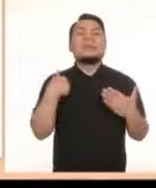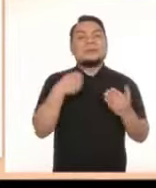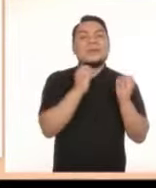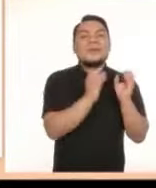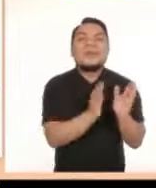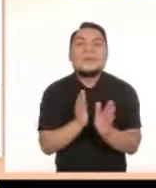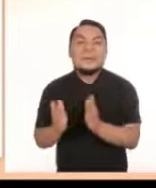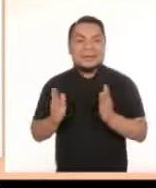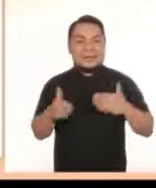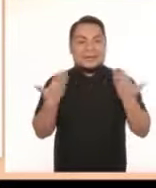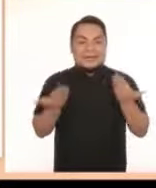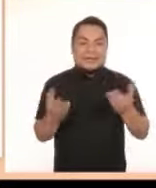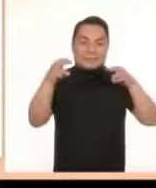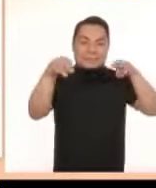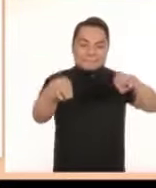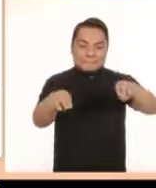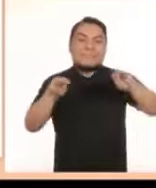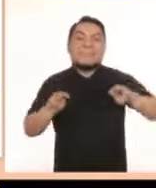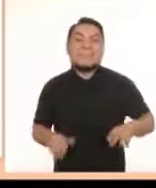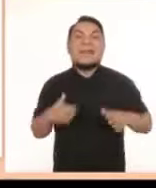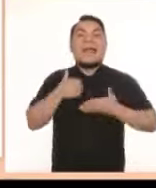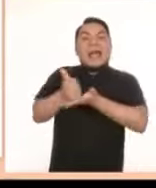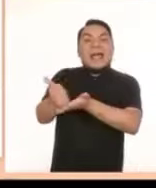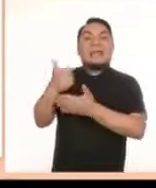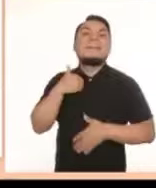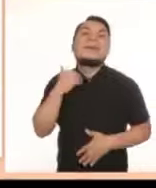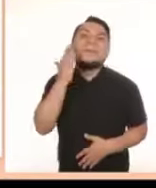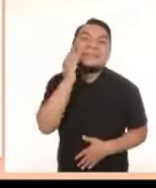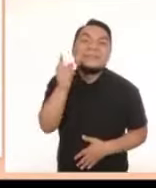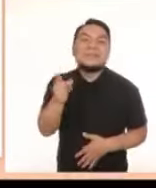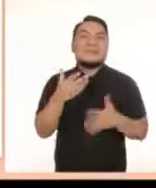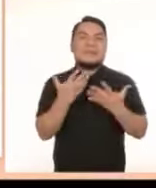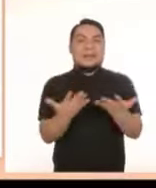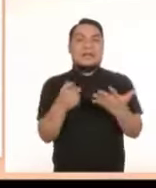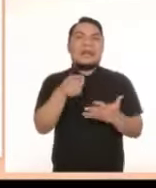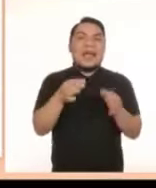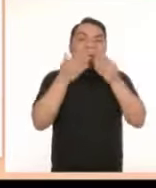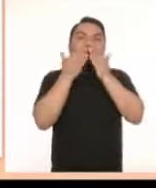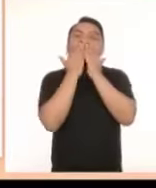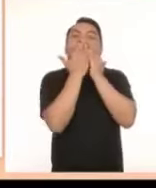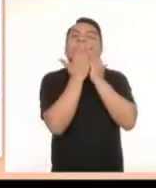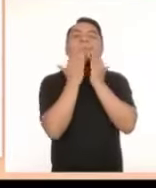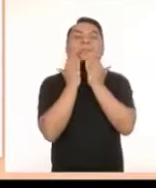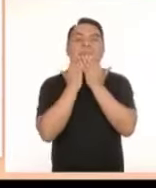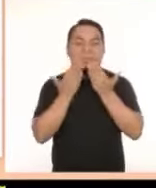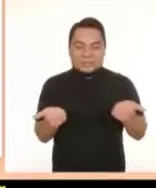la mesa ayudo a mamá con la servilleta.